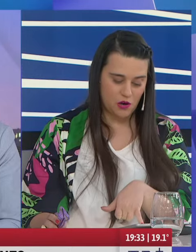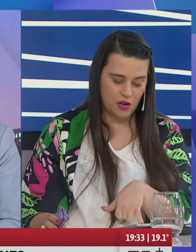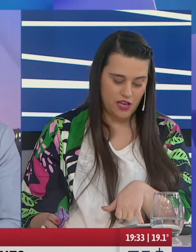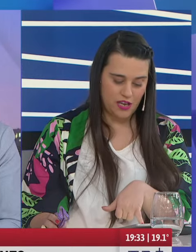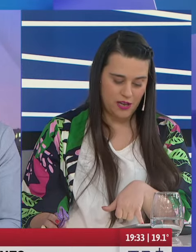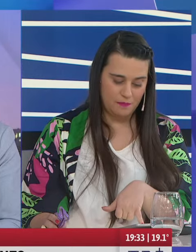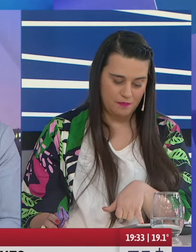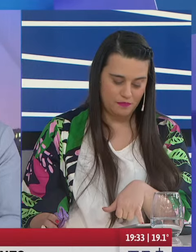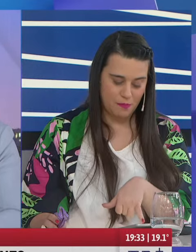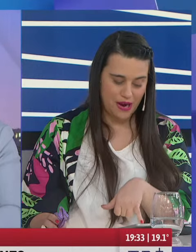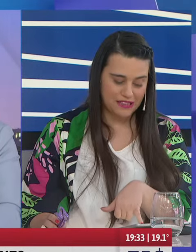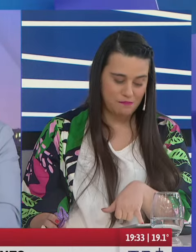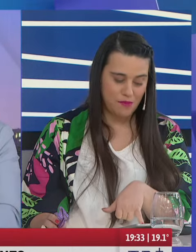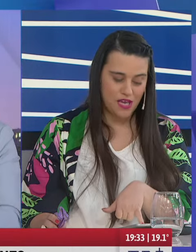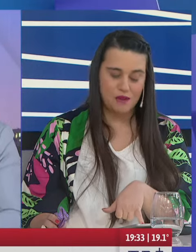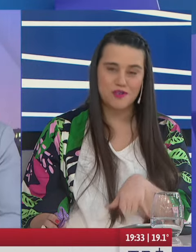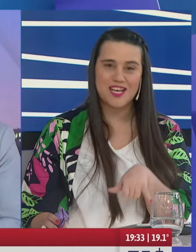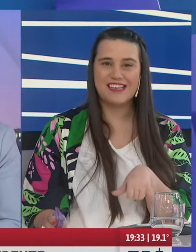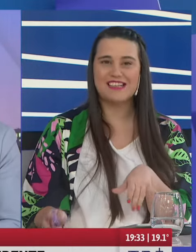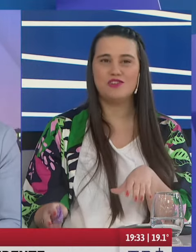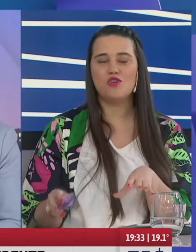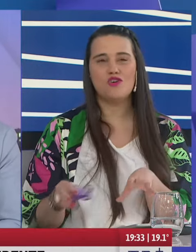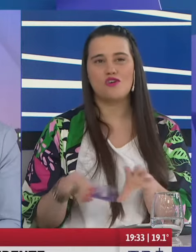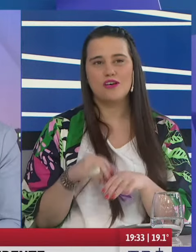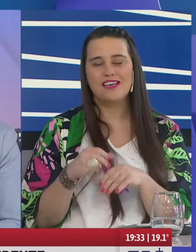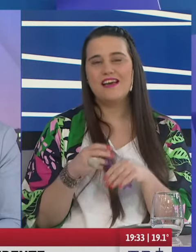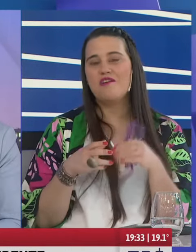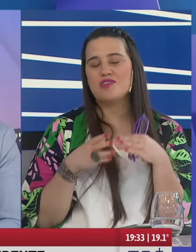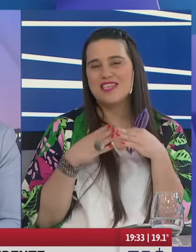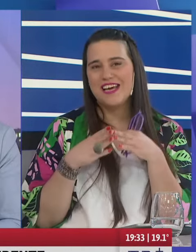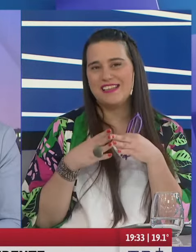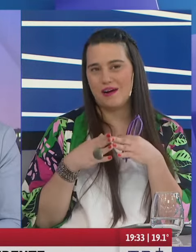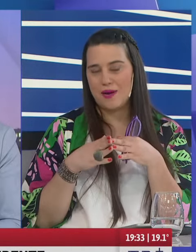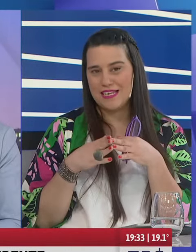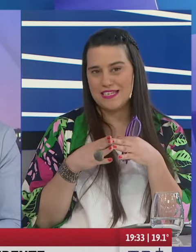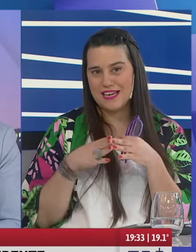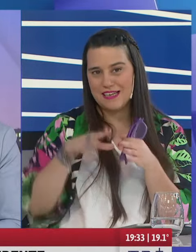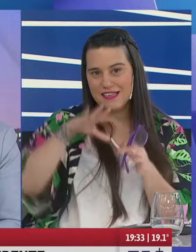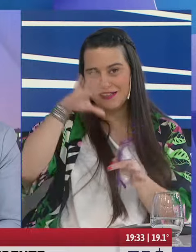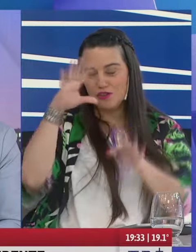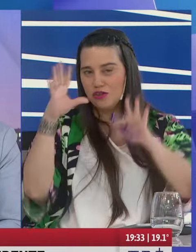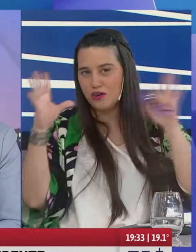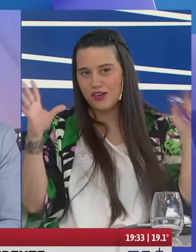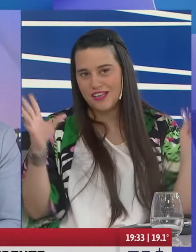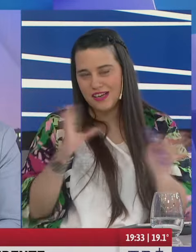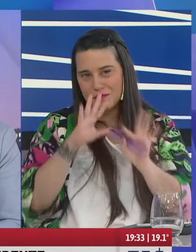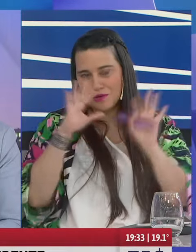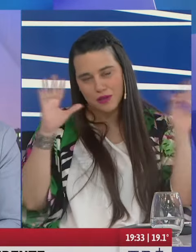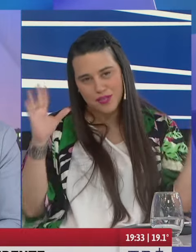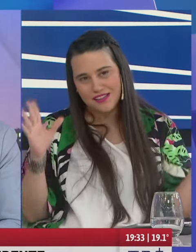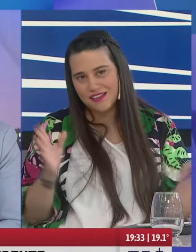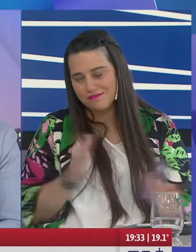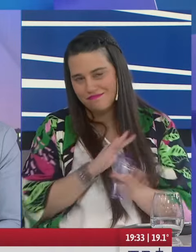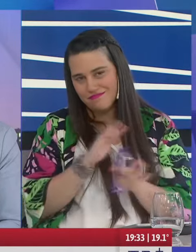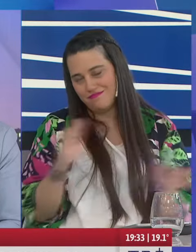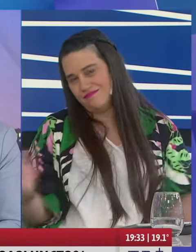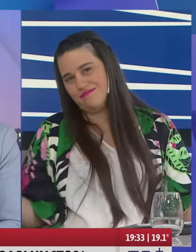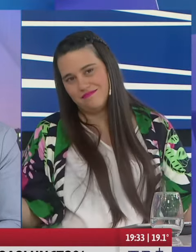ejemplo, Martín Menem. O sea, está todo, y es la Oficina de Transparencia, está todo